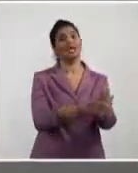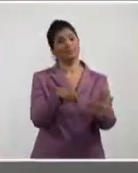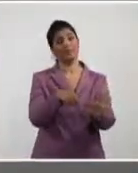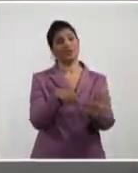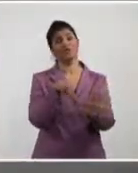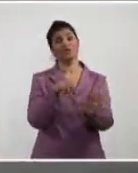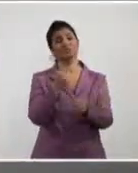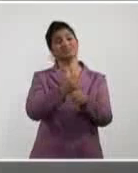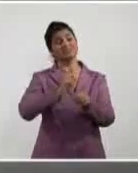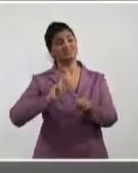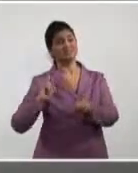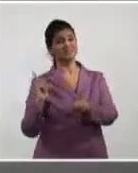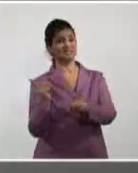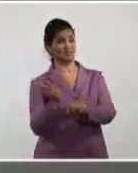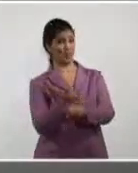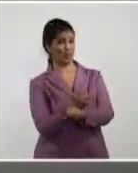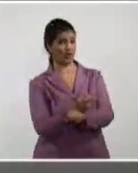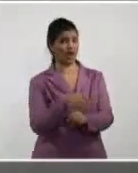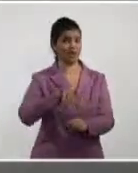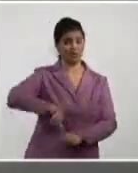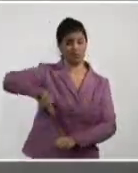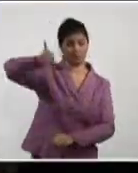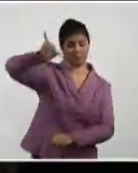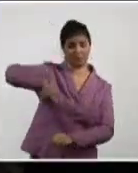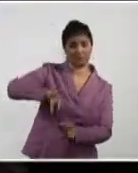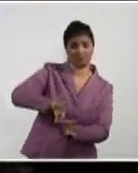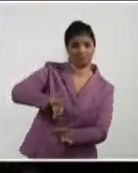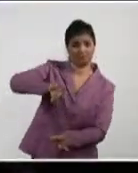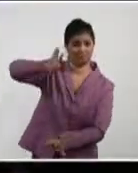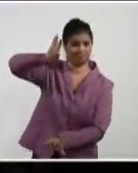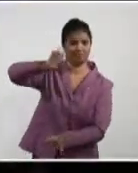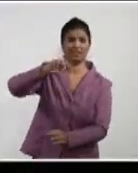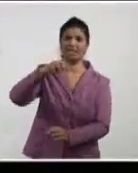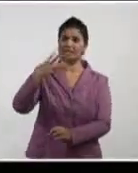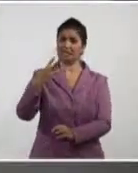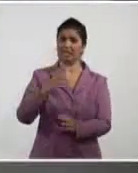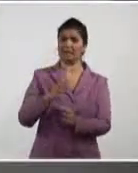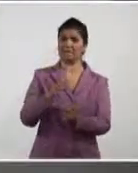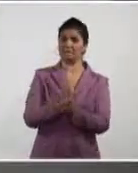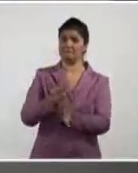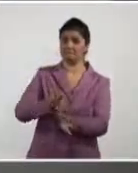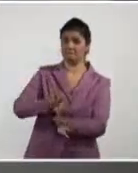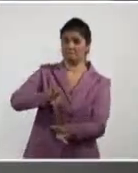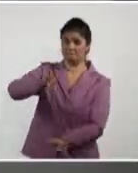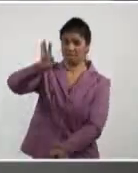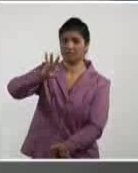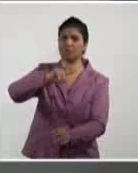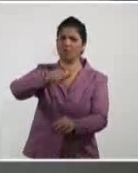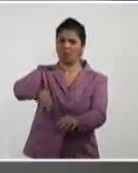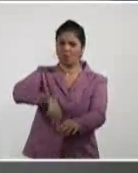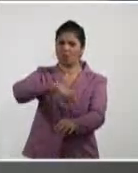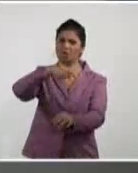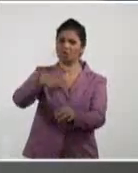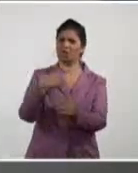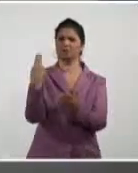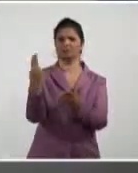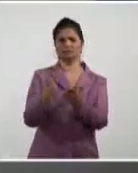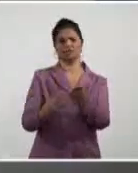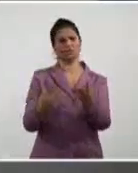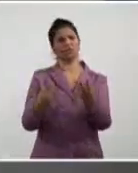son obras de 3 metros, 4 metros, llevan horas y horas y horas de taller. Eso es como artista, como